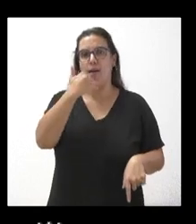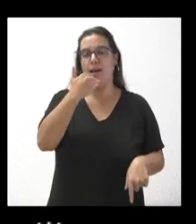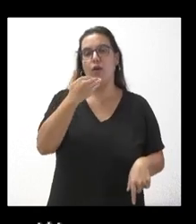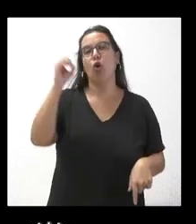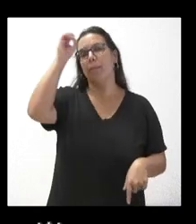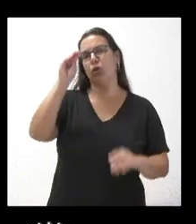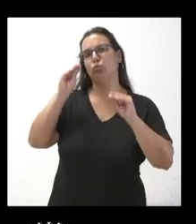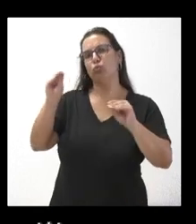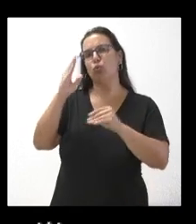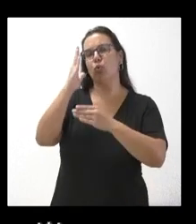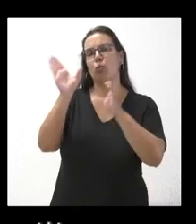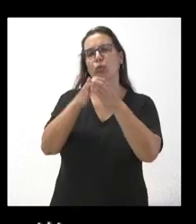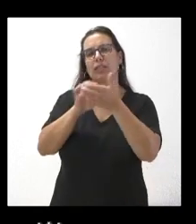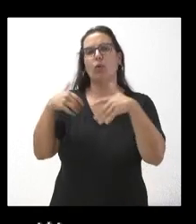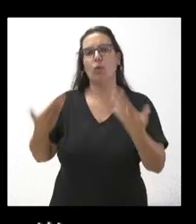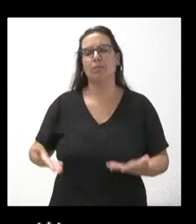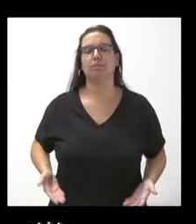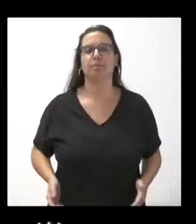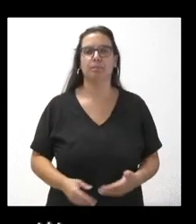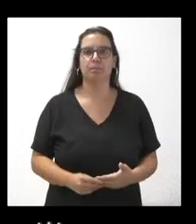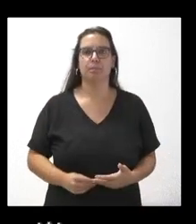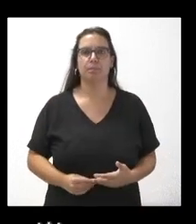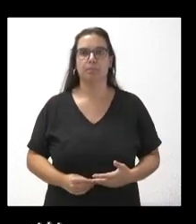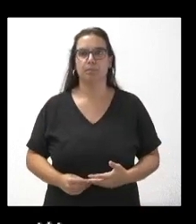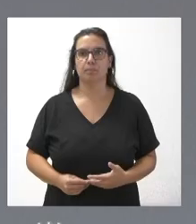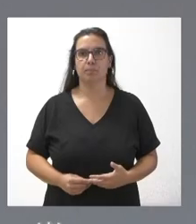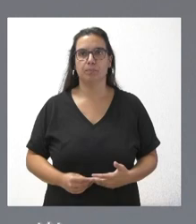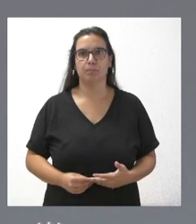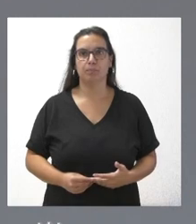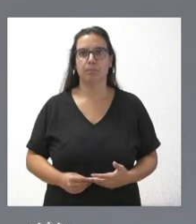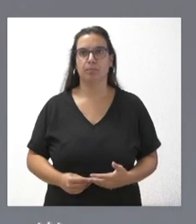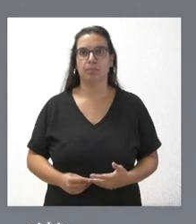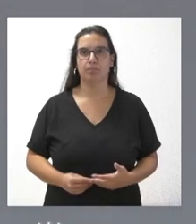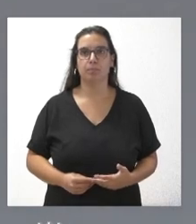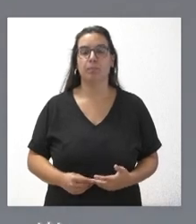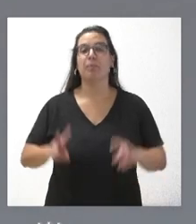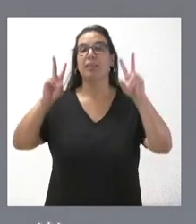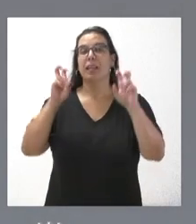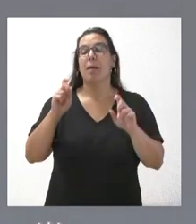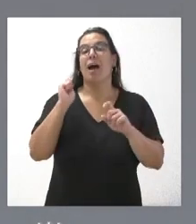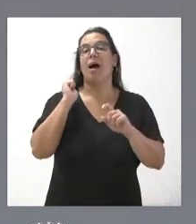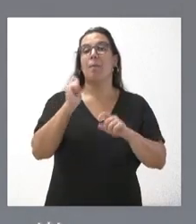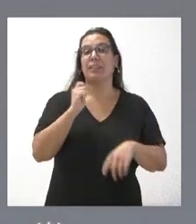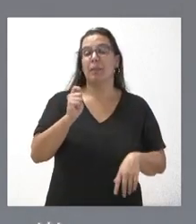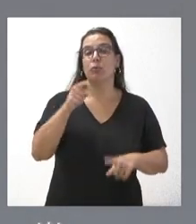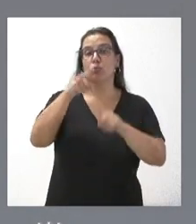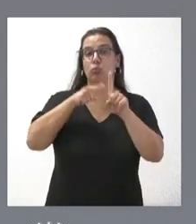Muchas gracias. Sí, con los apartamentos de uso turístico. Mire,